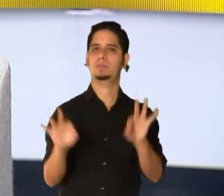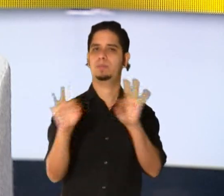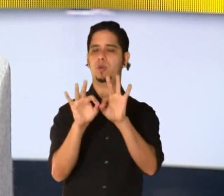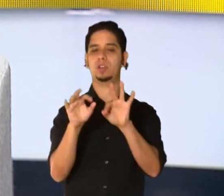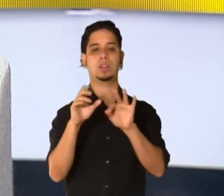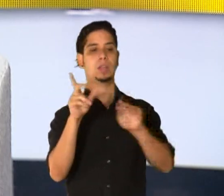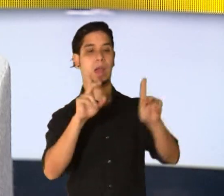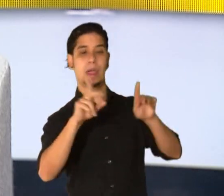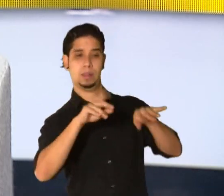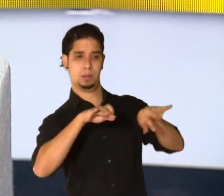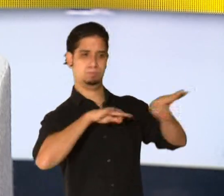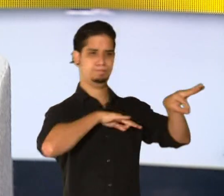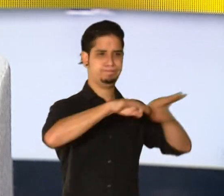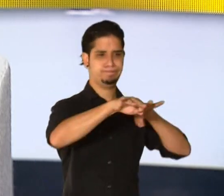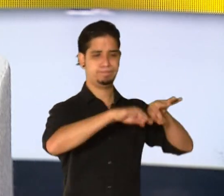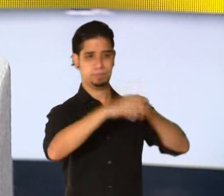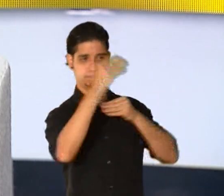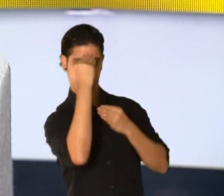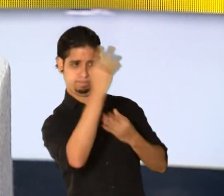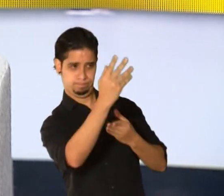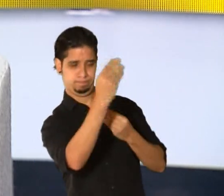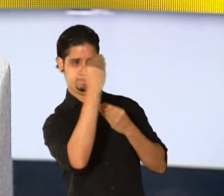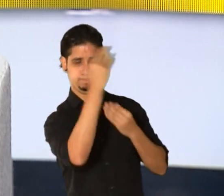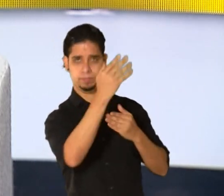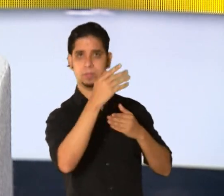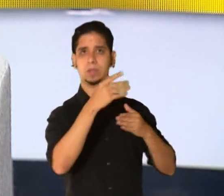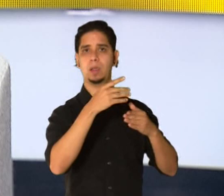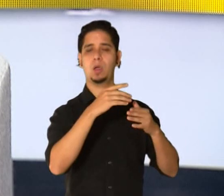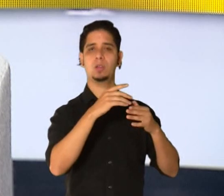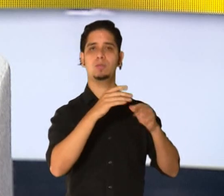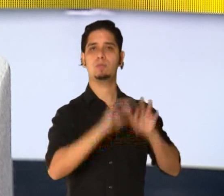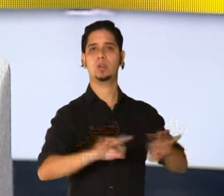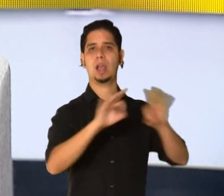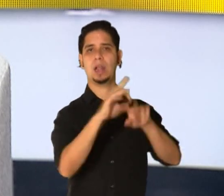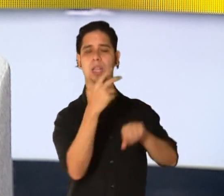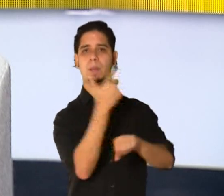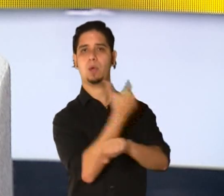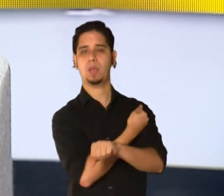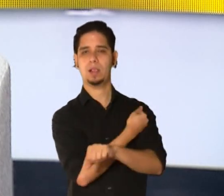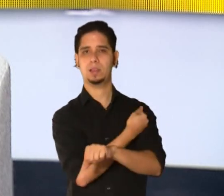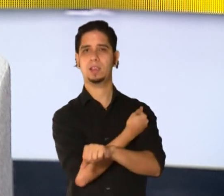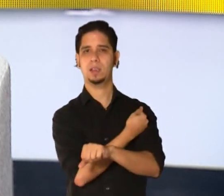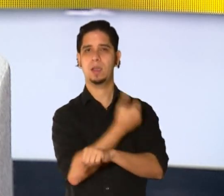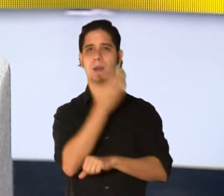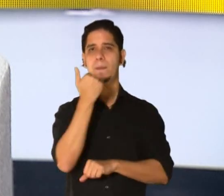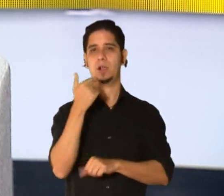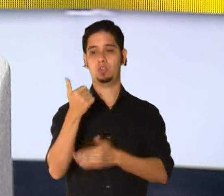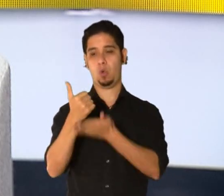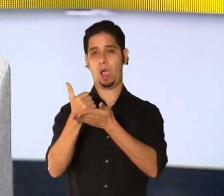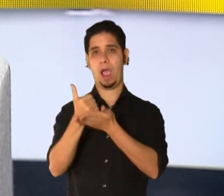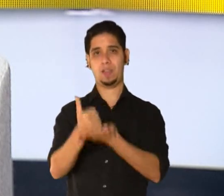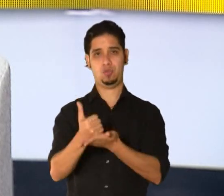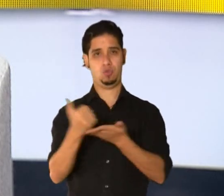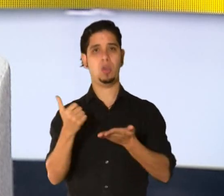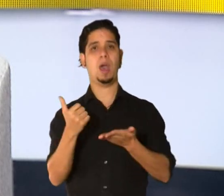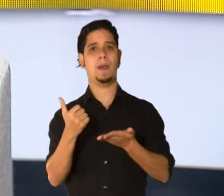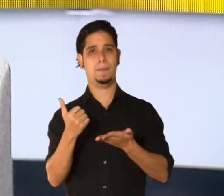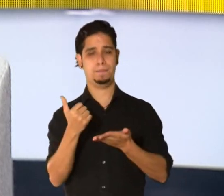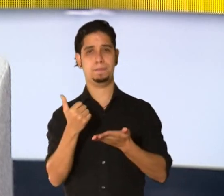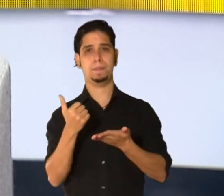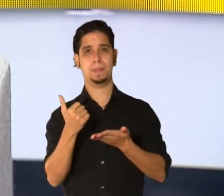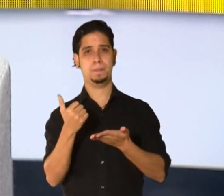eduque a la población de la importancia de la vacunación porque viene a ser una herramienta más para